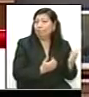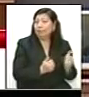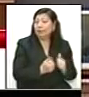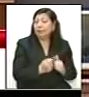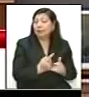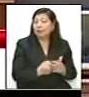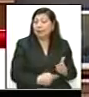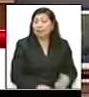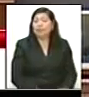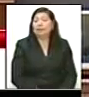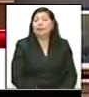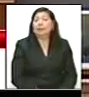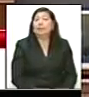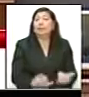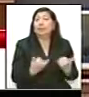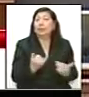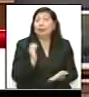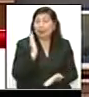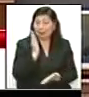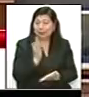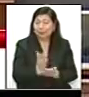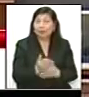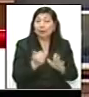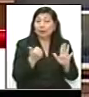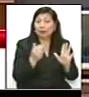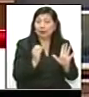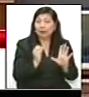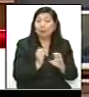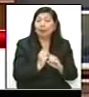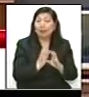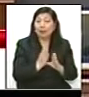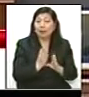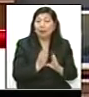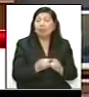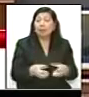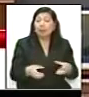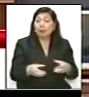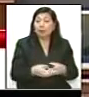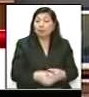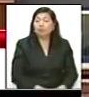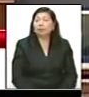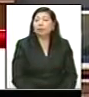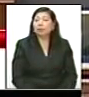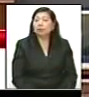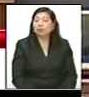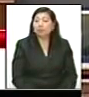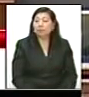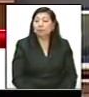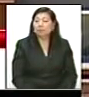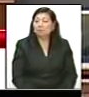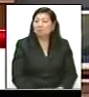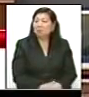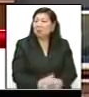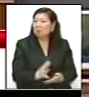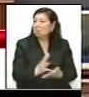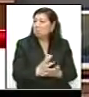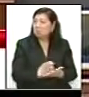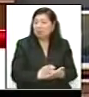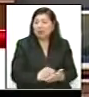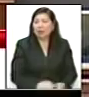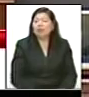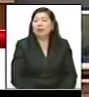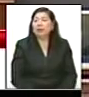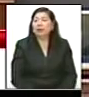considero que esta sanción de 60 días solicitada por la comisión es sumamente reducida,